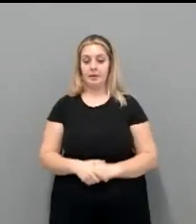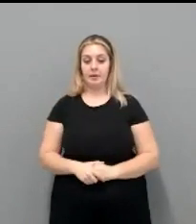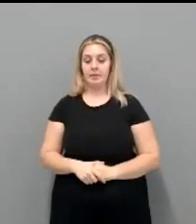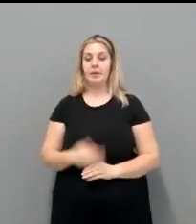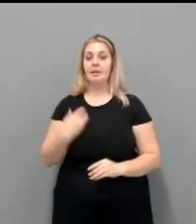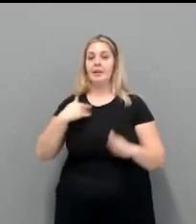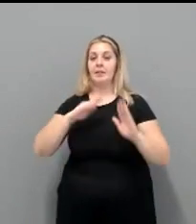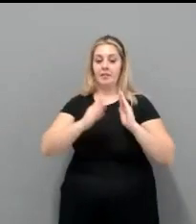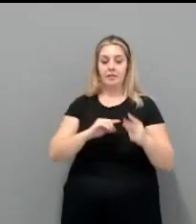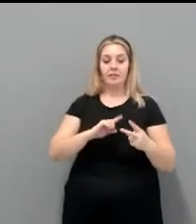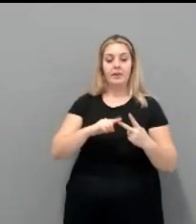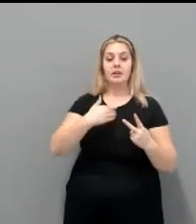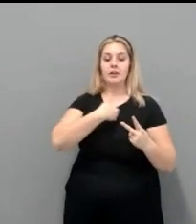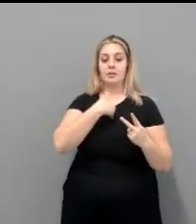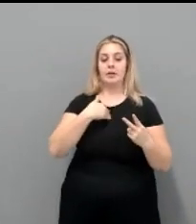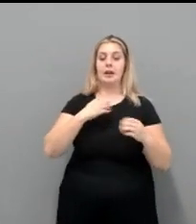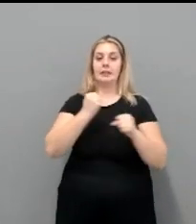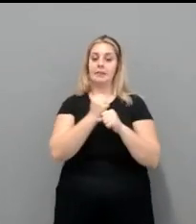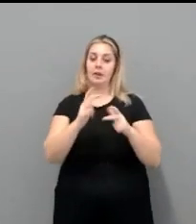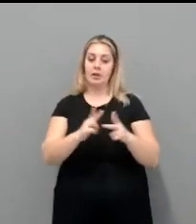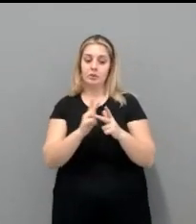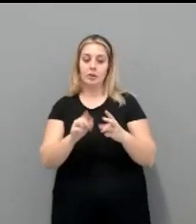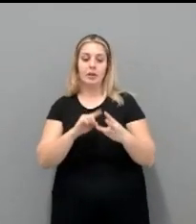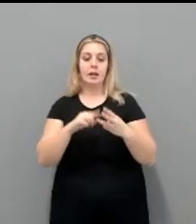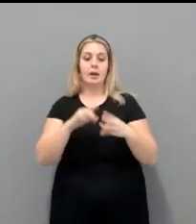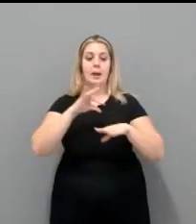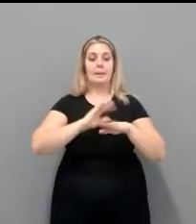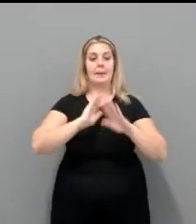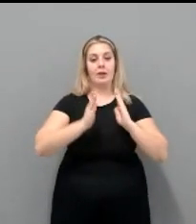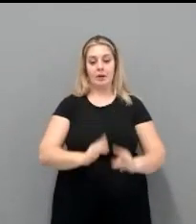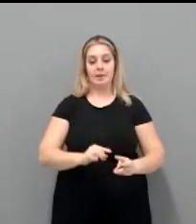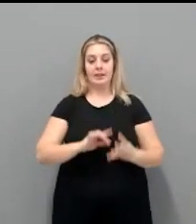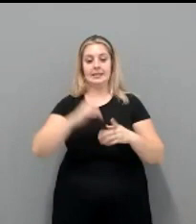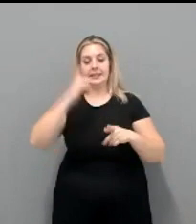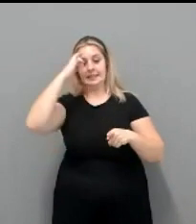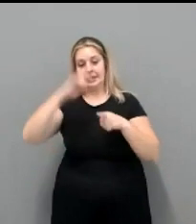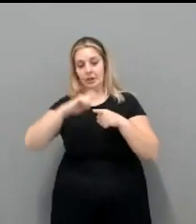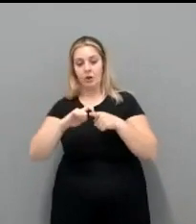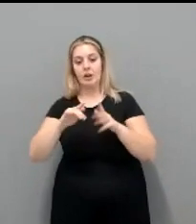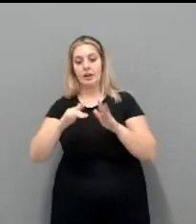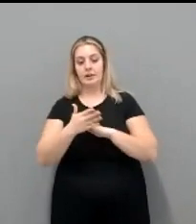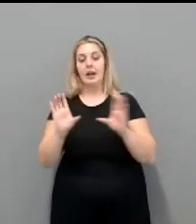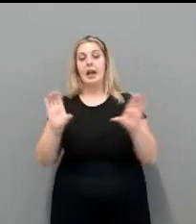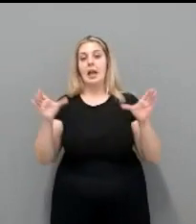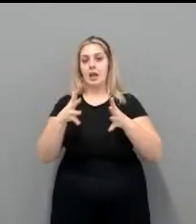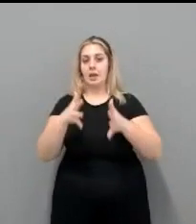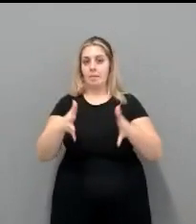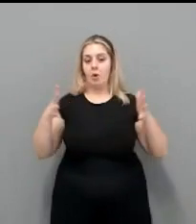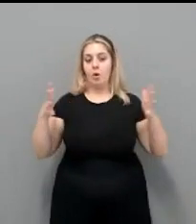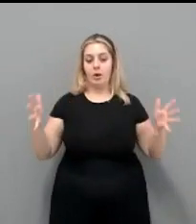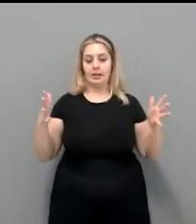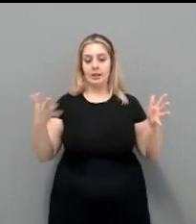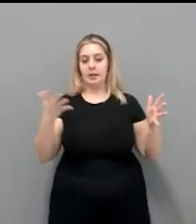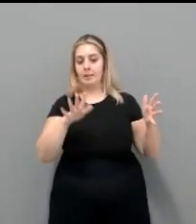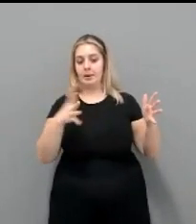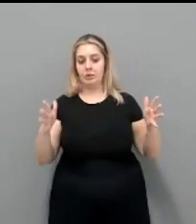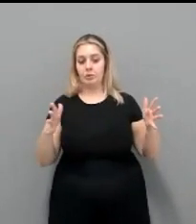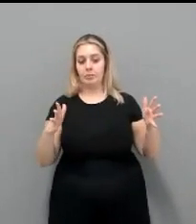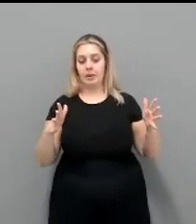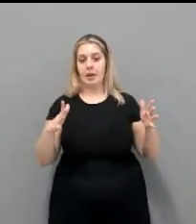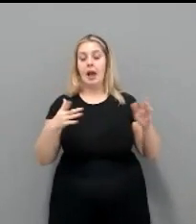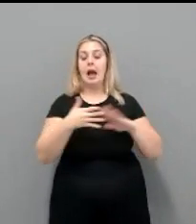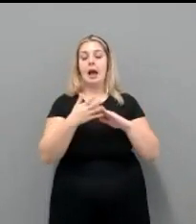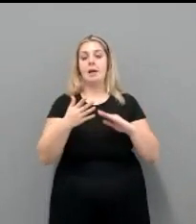Fisio, está el papel de la trabajadora social, de la médico rehabilitadora, de la psicóloga, o sea, somos un gran equipo alrededor de Luca y su